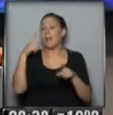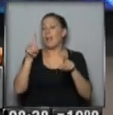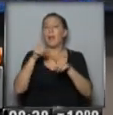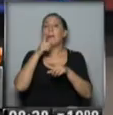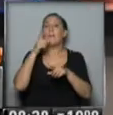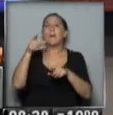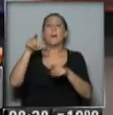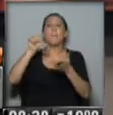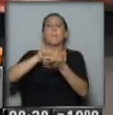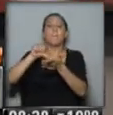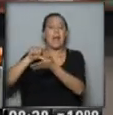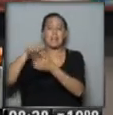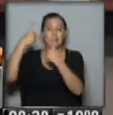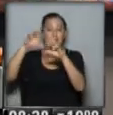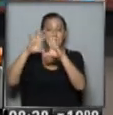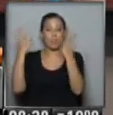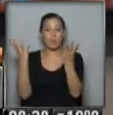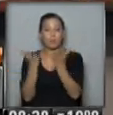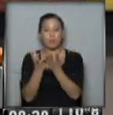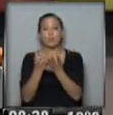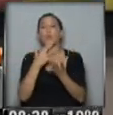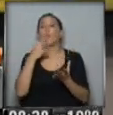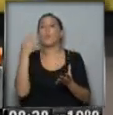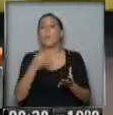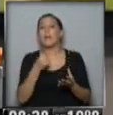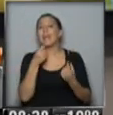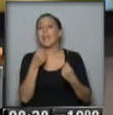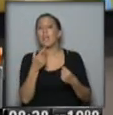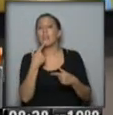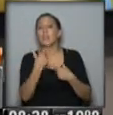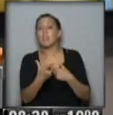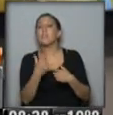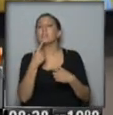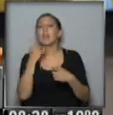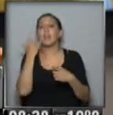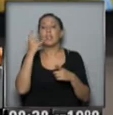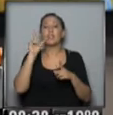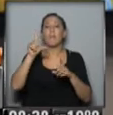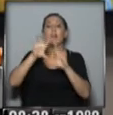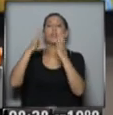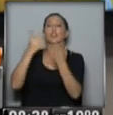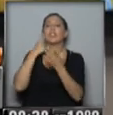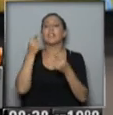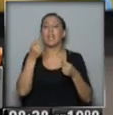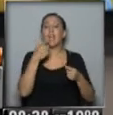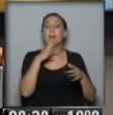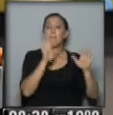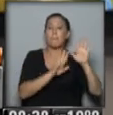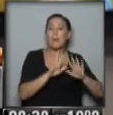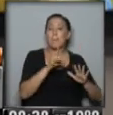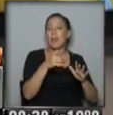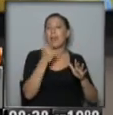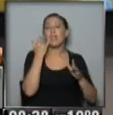mundo cumpliendo por supuesto todas las recomendaciones y los parámetros internacionales de calidad en la elaboración como